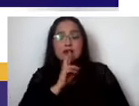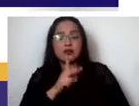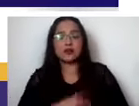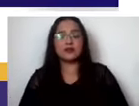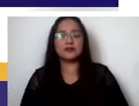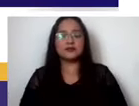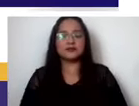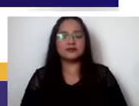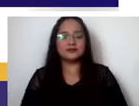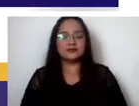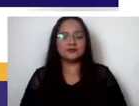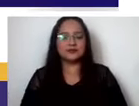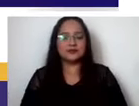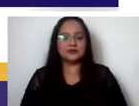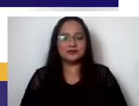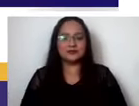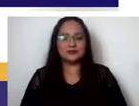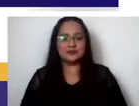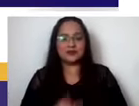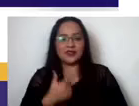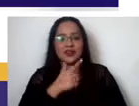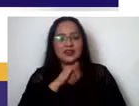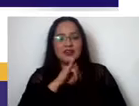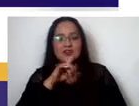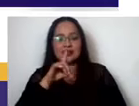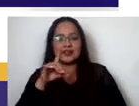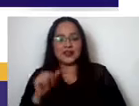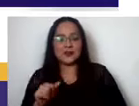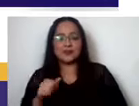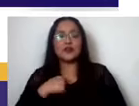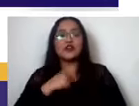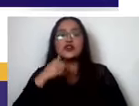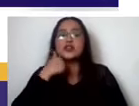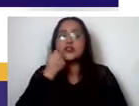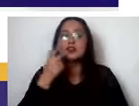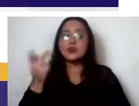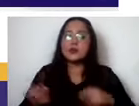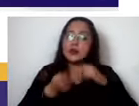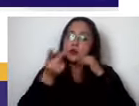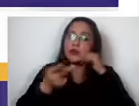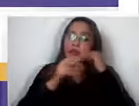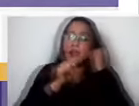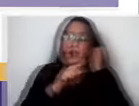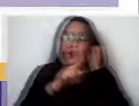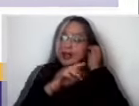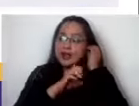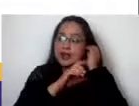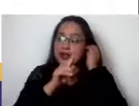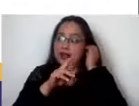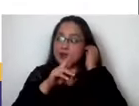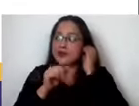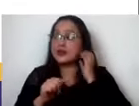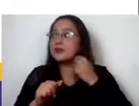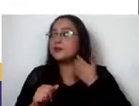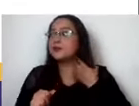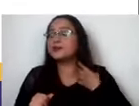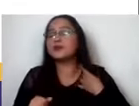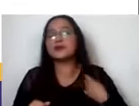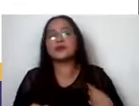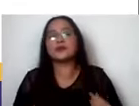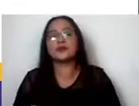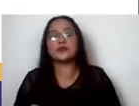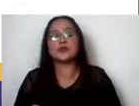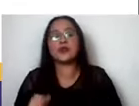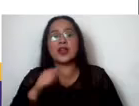Hilda. Sí, yo quería preguntarle a Ale, ¿Tú cómo ves, Ale? Se debate si